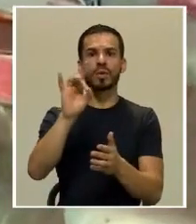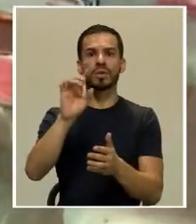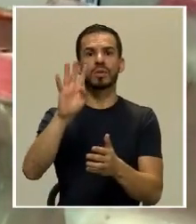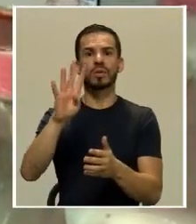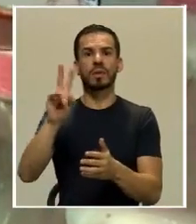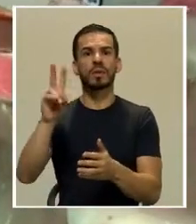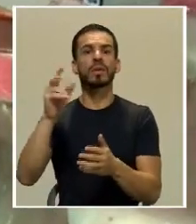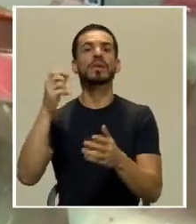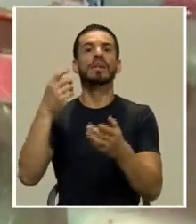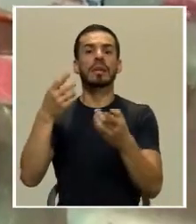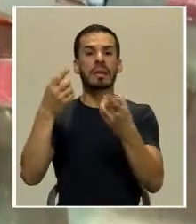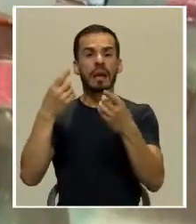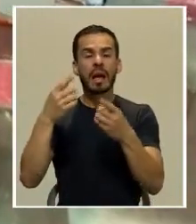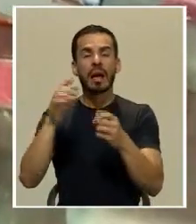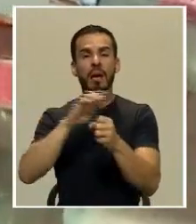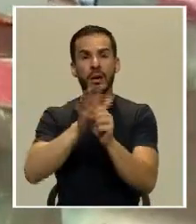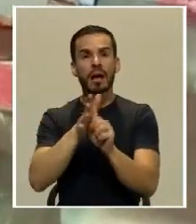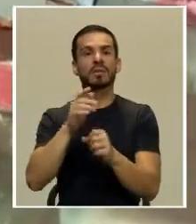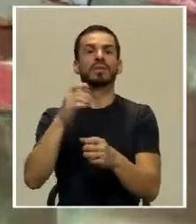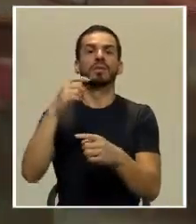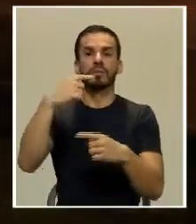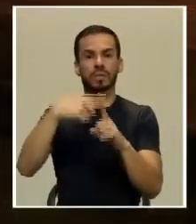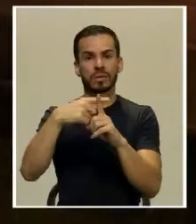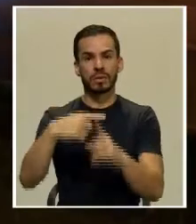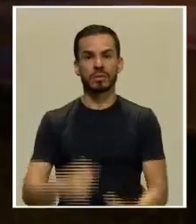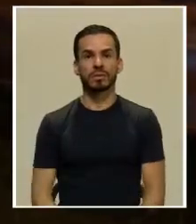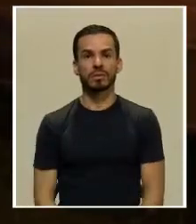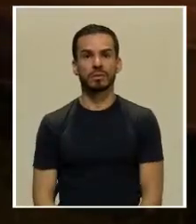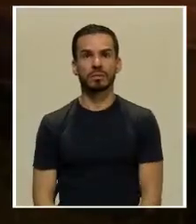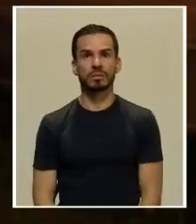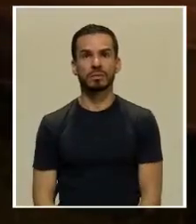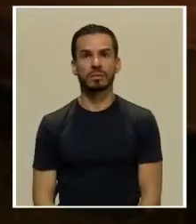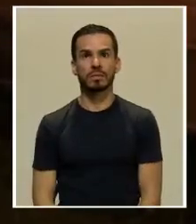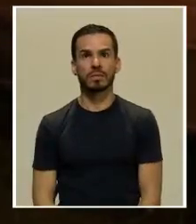8.482 casos confirmados de COVID-19.